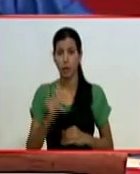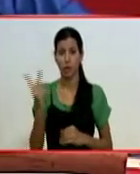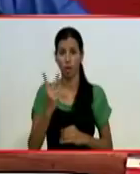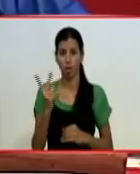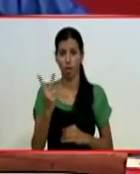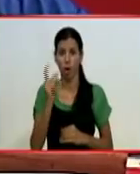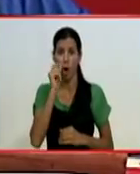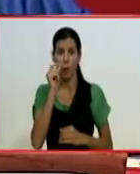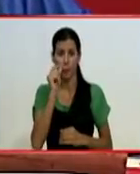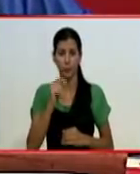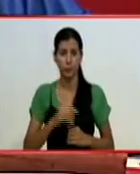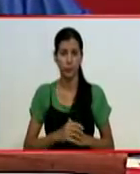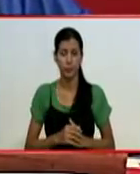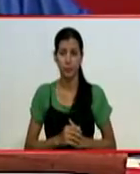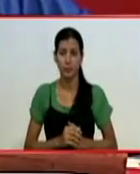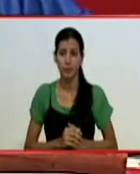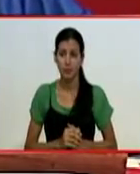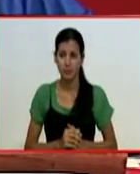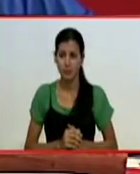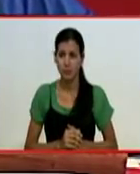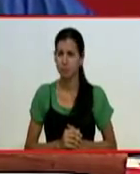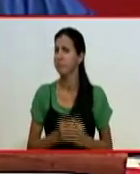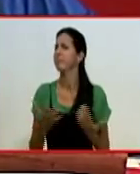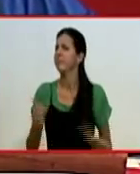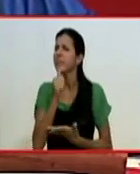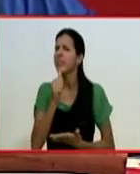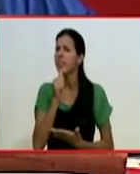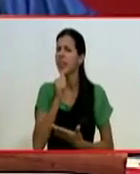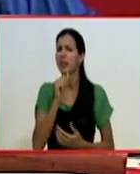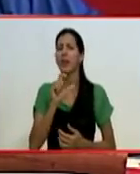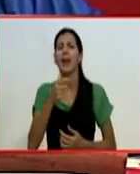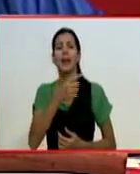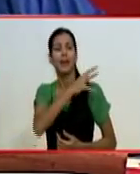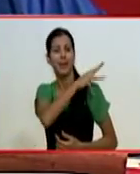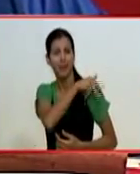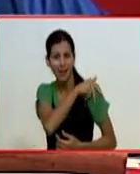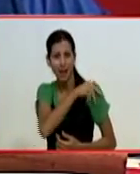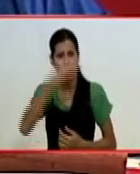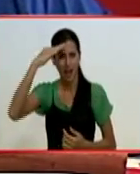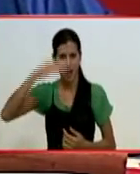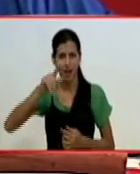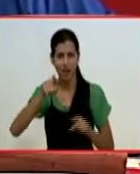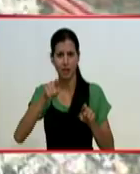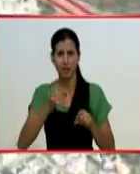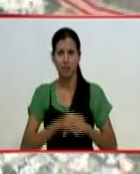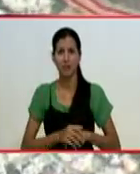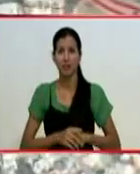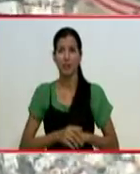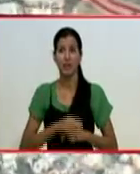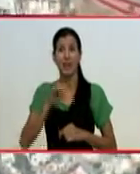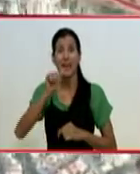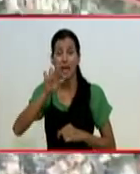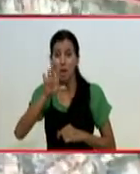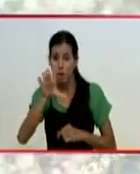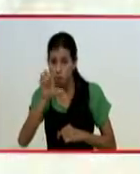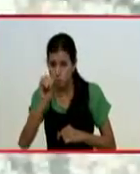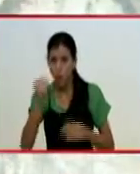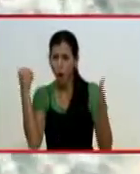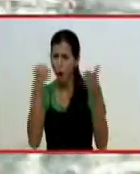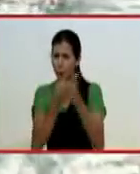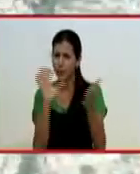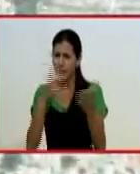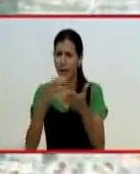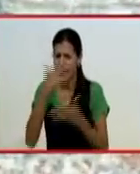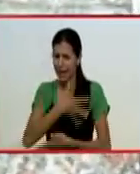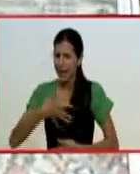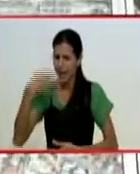Osuna Saracco, alias Guillermo, y nada más y nada menos que el general de brigada Báez Torrealba, alias Máximo. El golpe de Estado que se